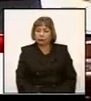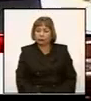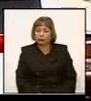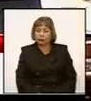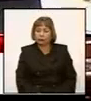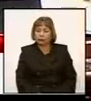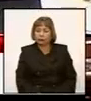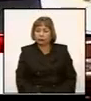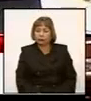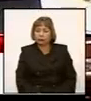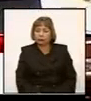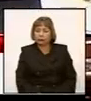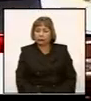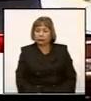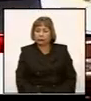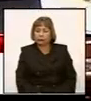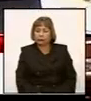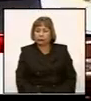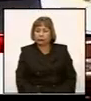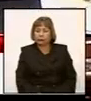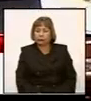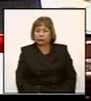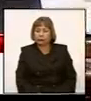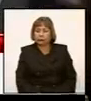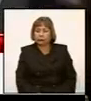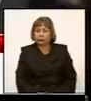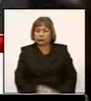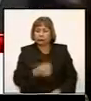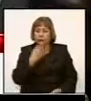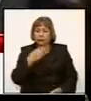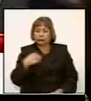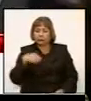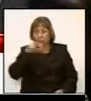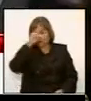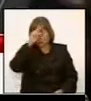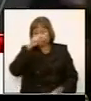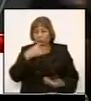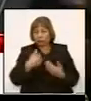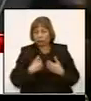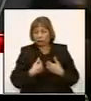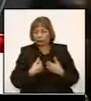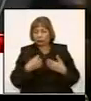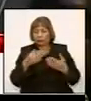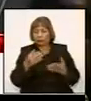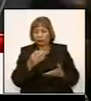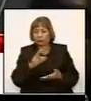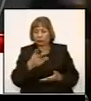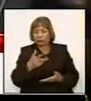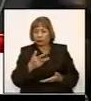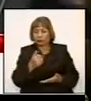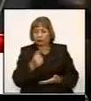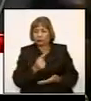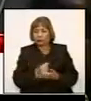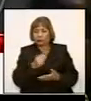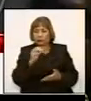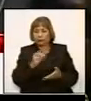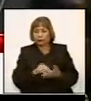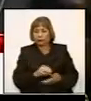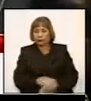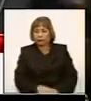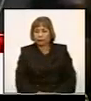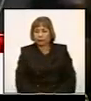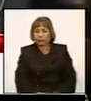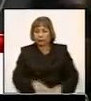Para que redondee la idea, por favor. Para terminar. Está interrumpido. Y nuestro país pueda contar con ese tercer punto